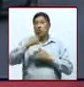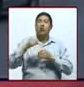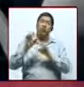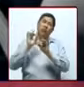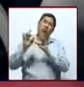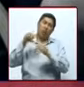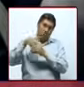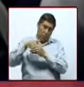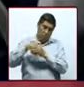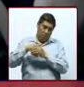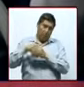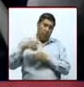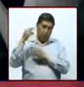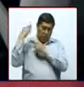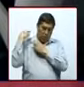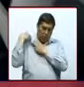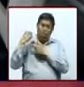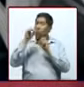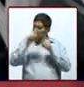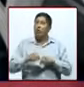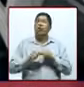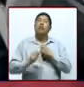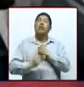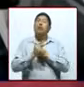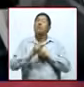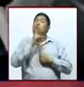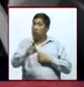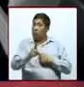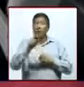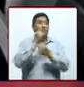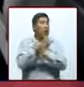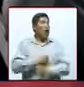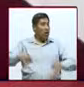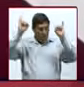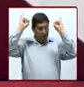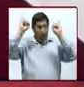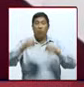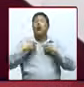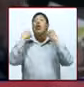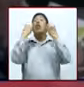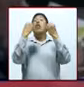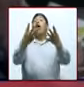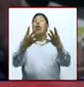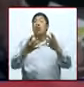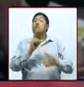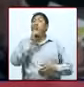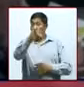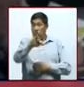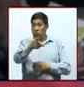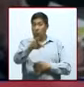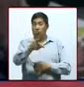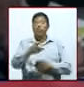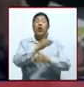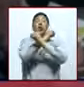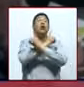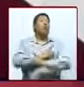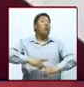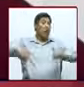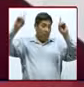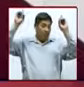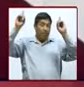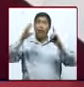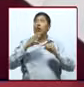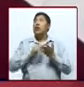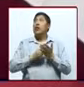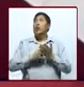Supremo Electoral, sobre todo para garantizar su independencia. Le ha dado certidumbre a la democracia